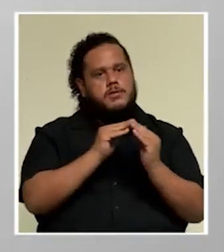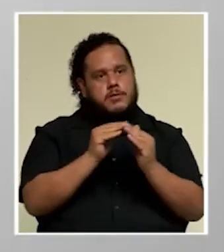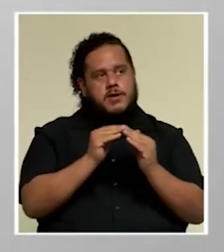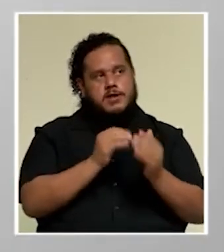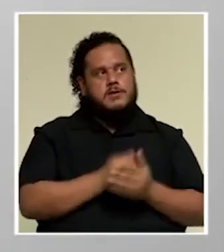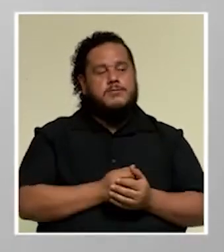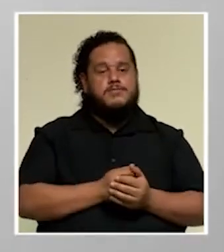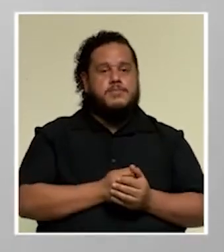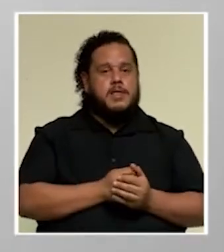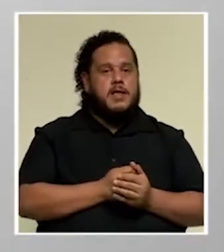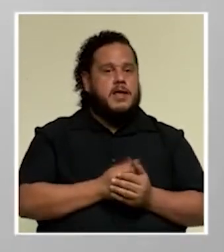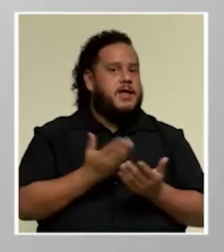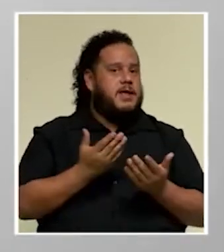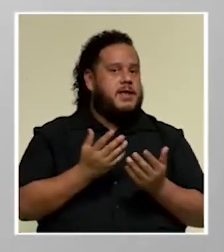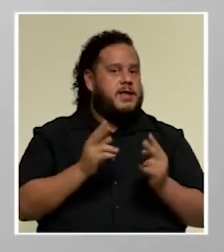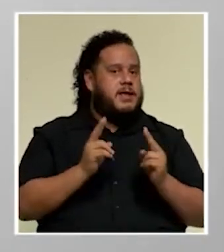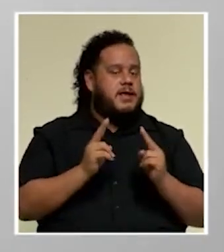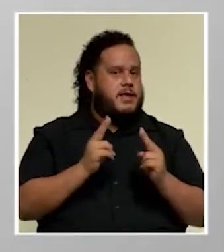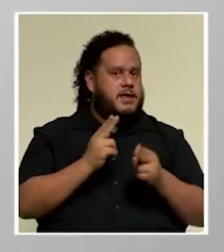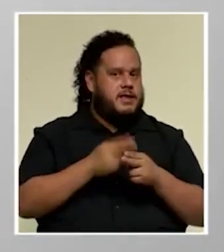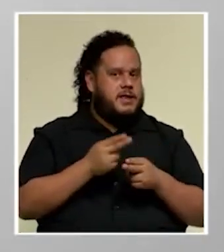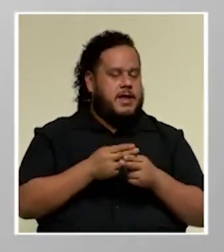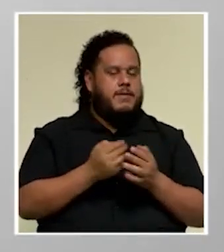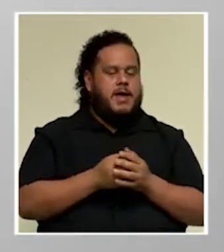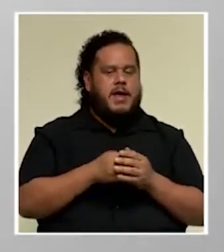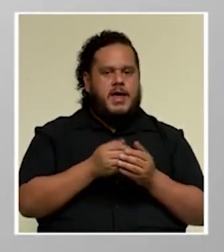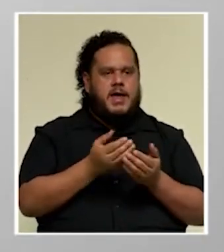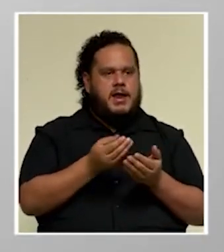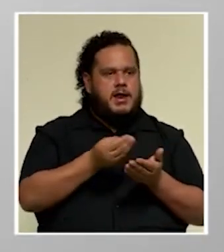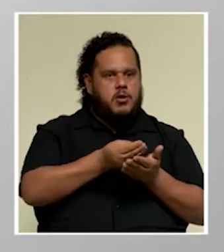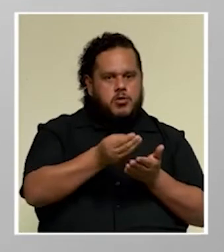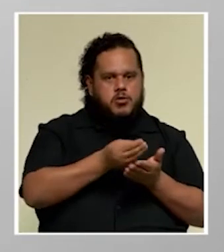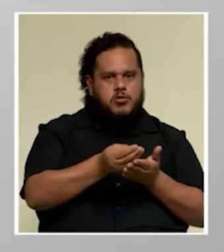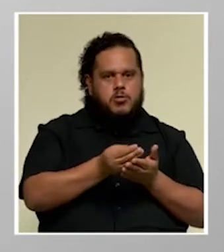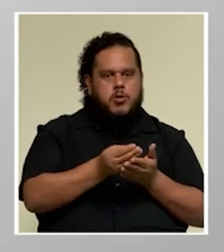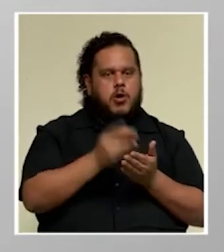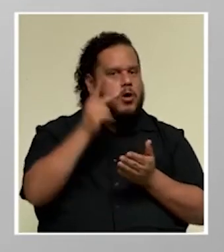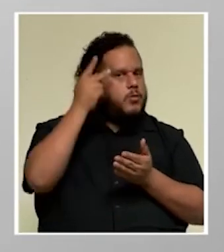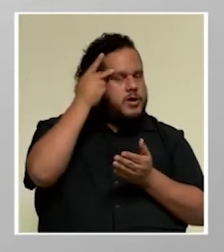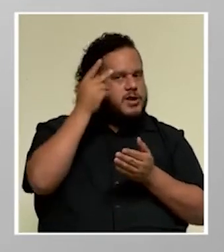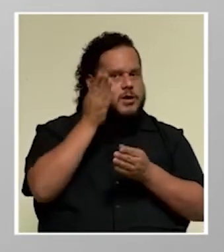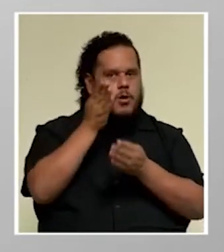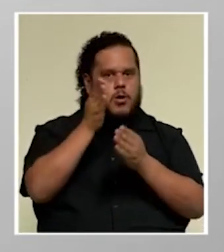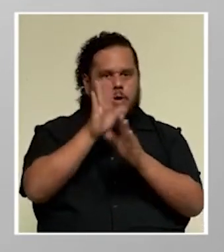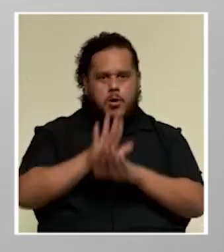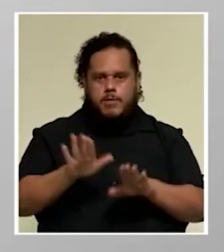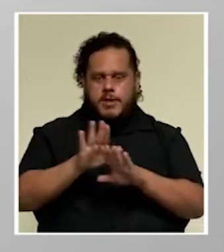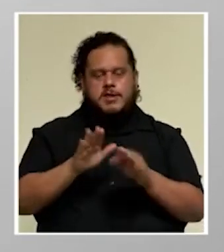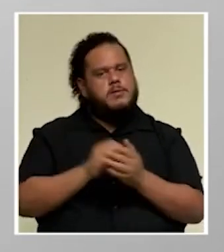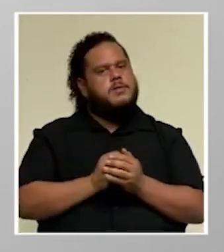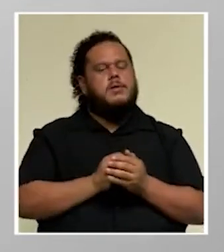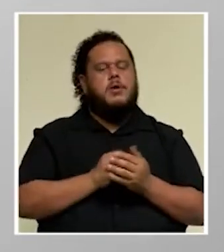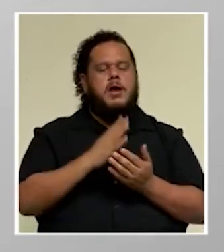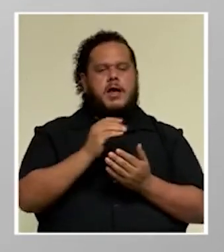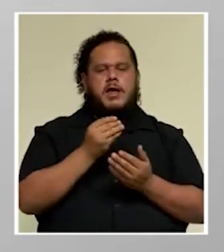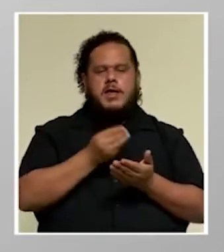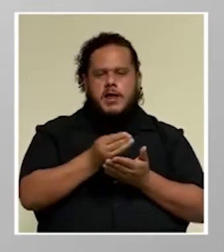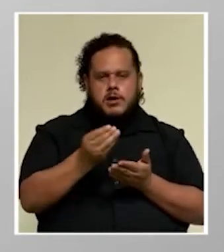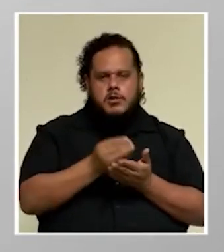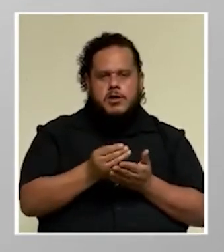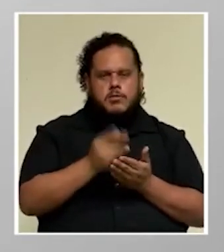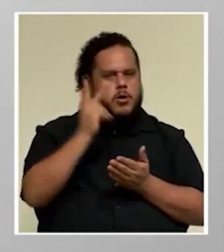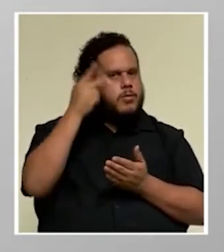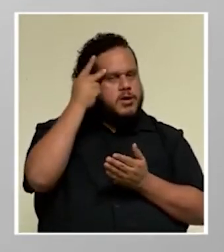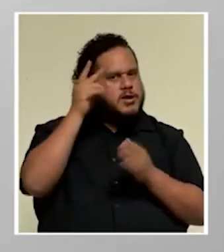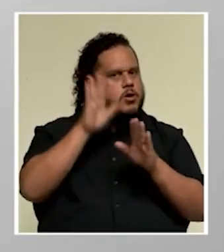está lo que se llama el consumo pasivo, ¿verdad? El consumo político pasivo se le llama tradicionalmente desde la ciencia política, y el consumo